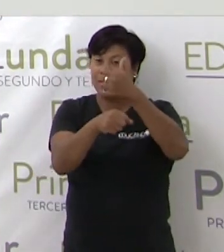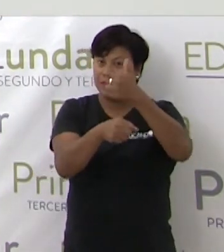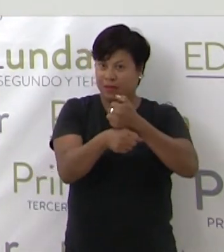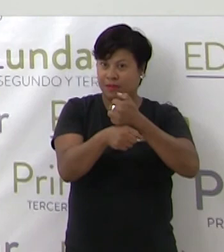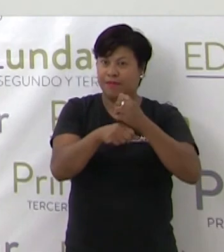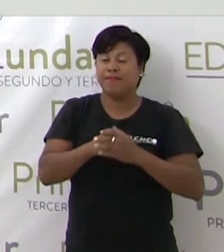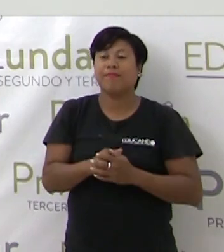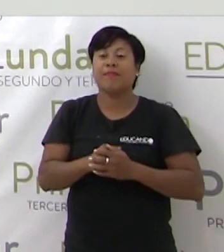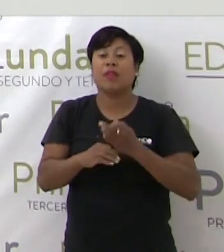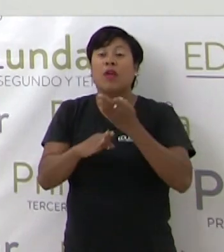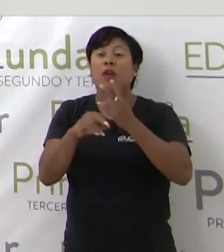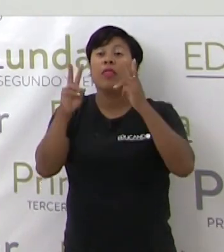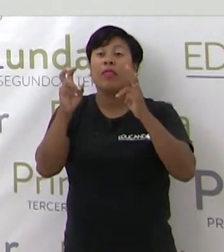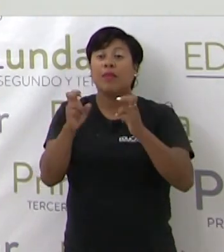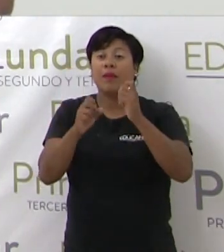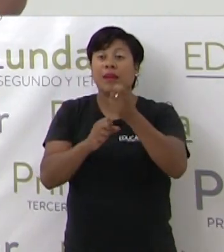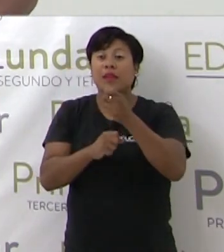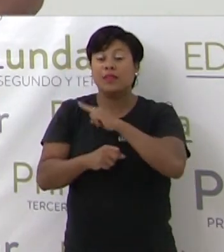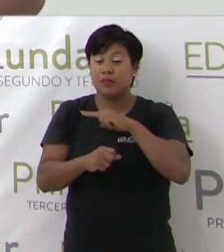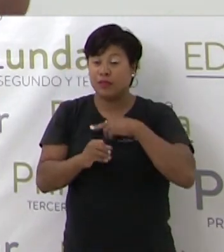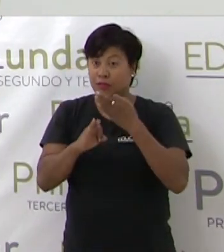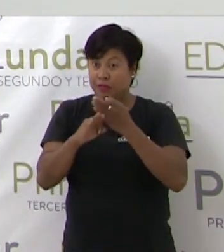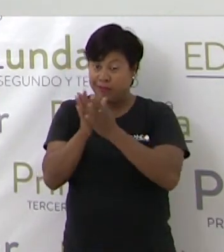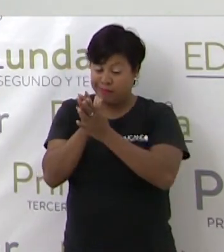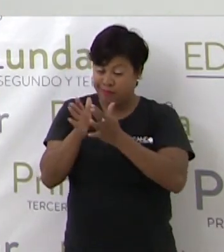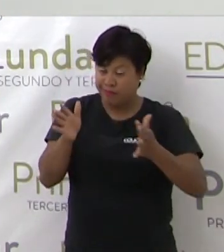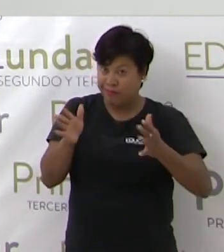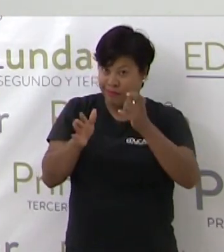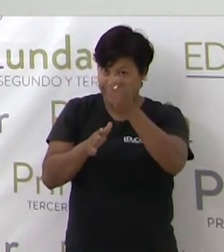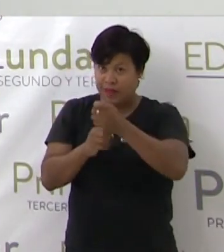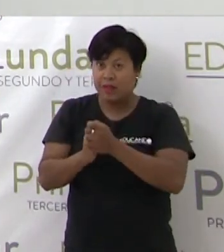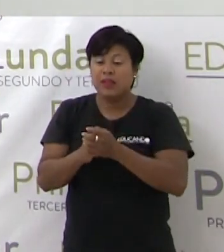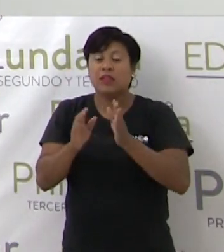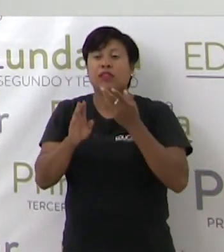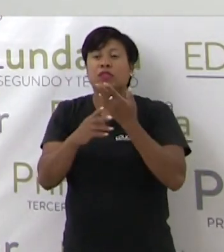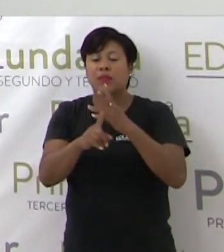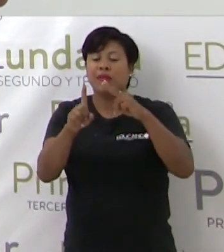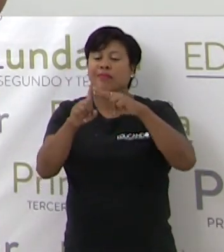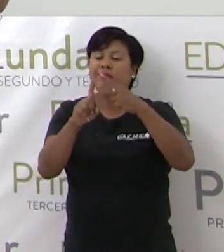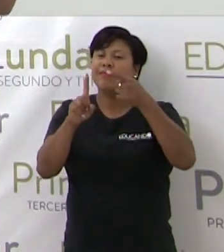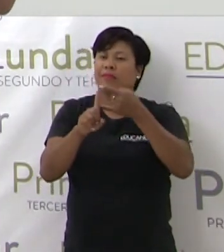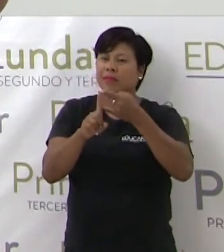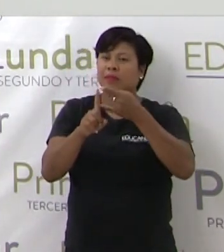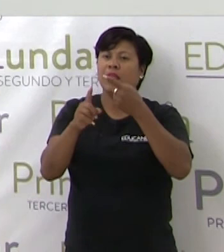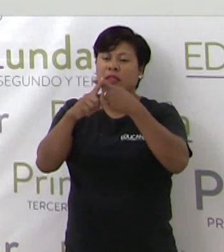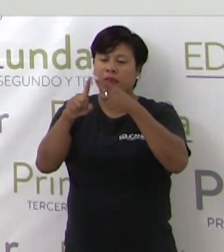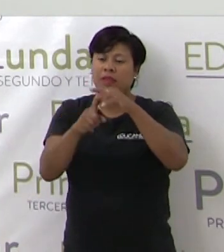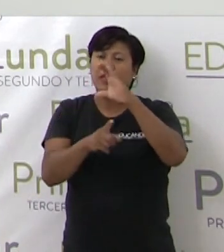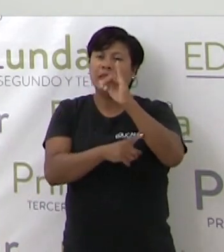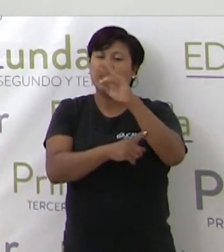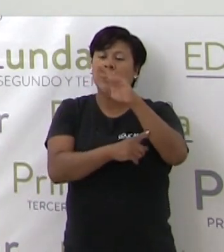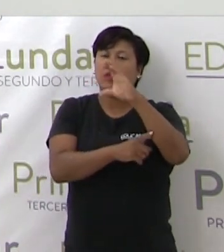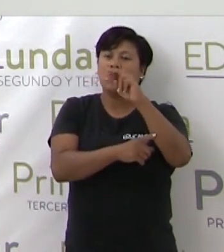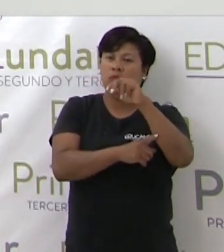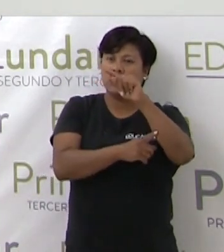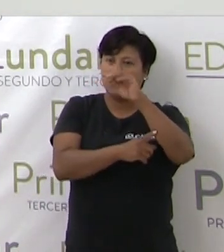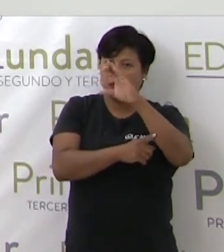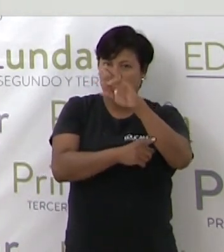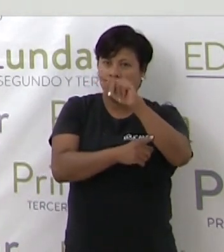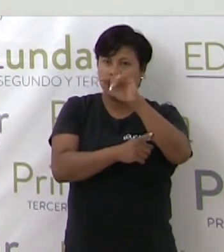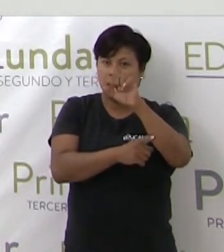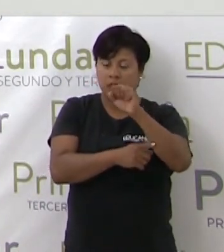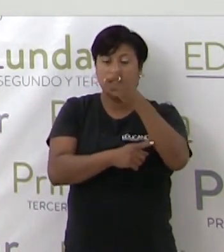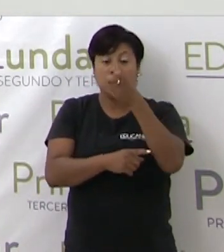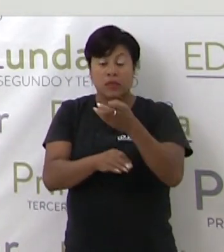grado. El tema de hoy que vamos a desarrollar es el siguiente: figuras geométricas circunscritas. Con este tema, con